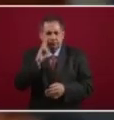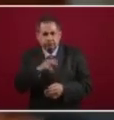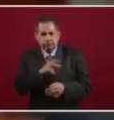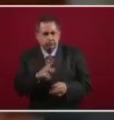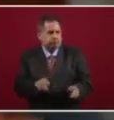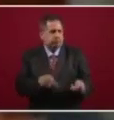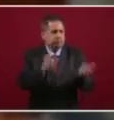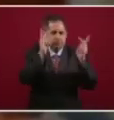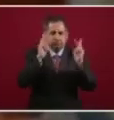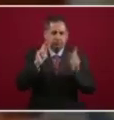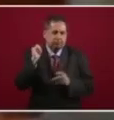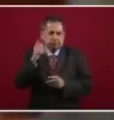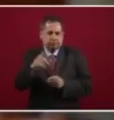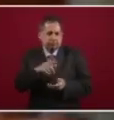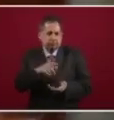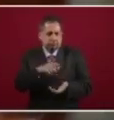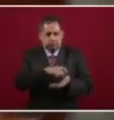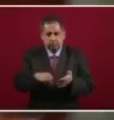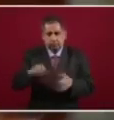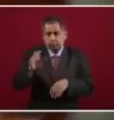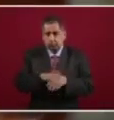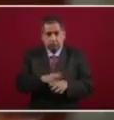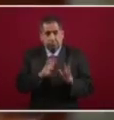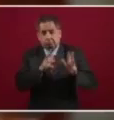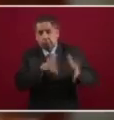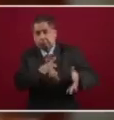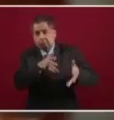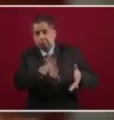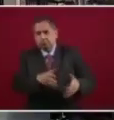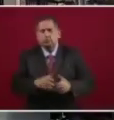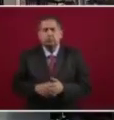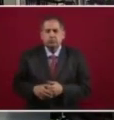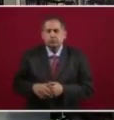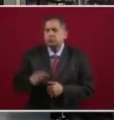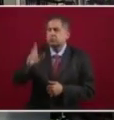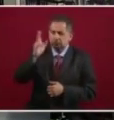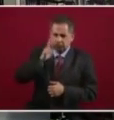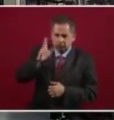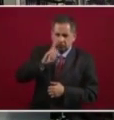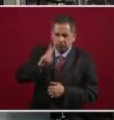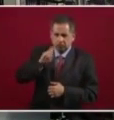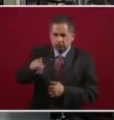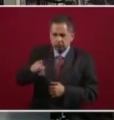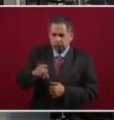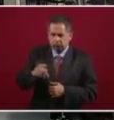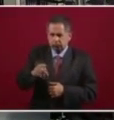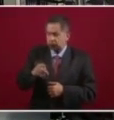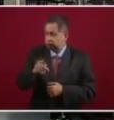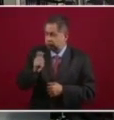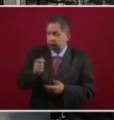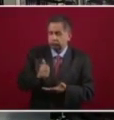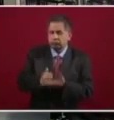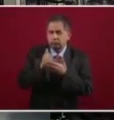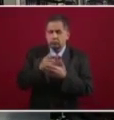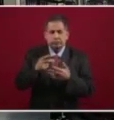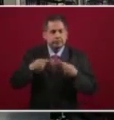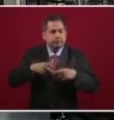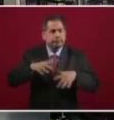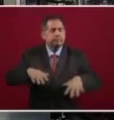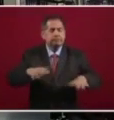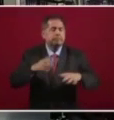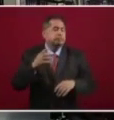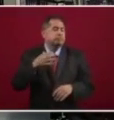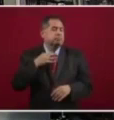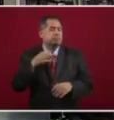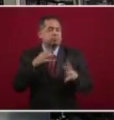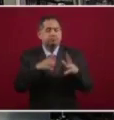las cosechas porque están varadas. Lo vemos y ayuda mucho a los productores de